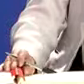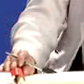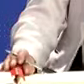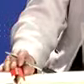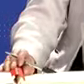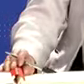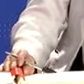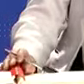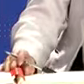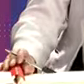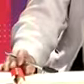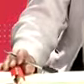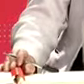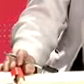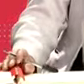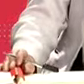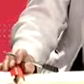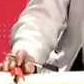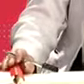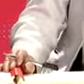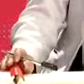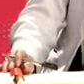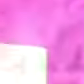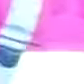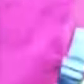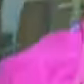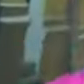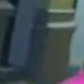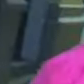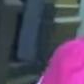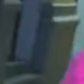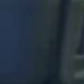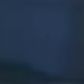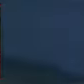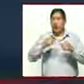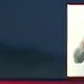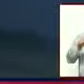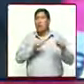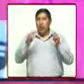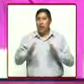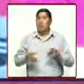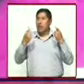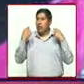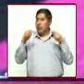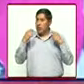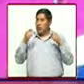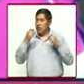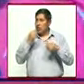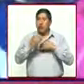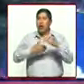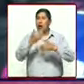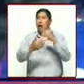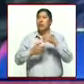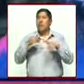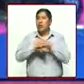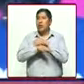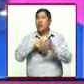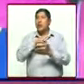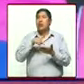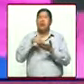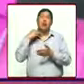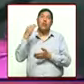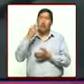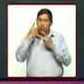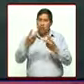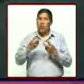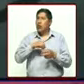Volvemos hasta el centro paseño, estamos con nuestro compañero Rudy Espinosa, porque continúan los activistas tratando de avanzar, de ingresar hasta Plaza Murillo,